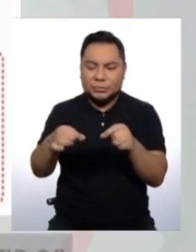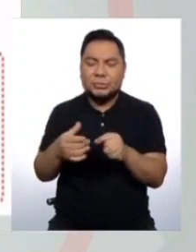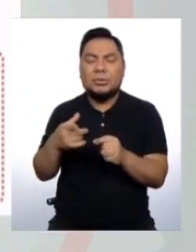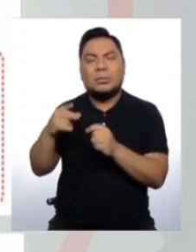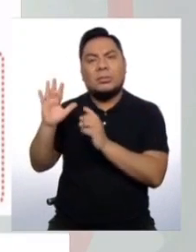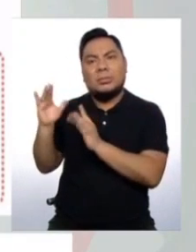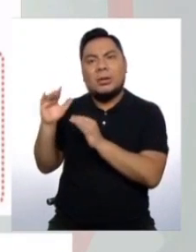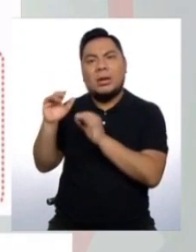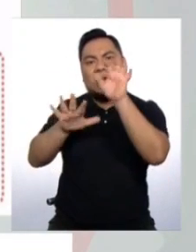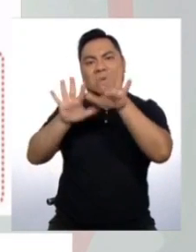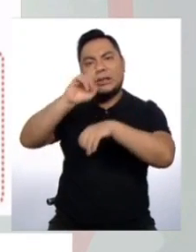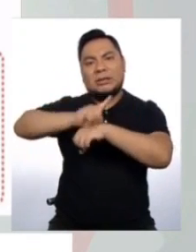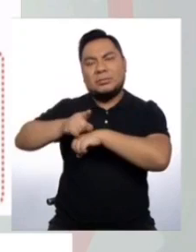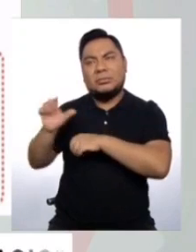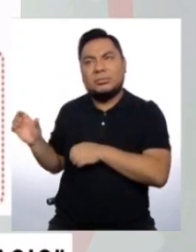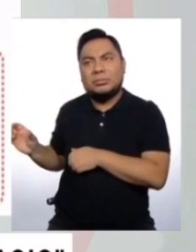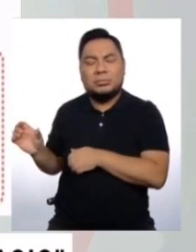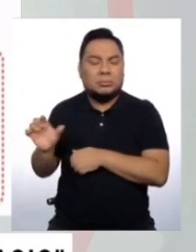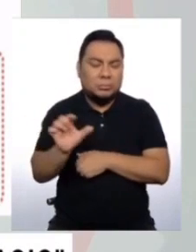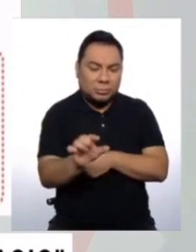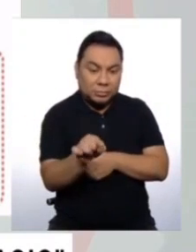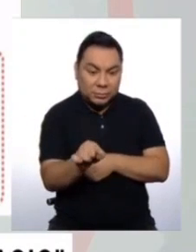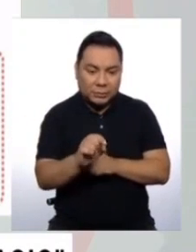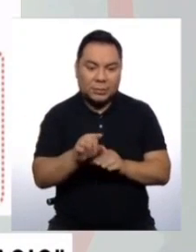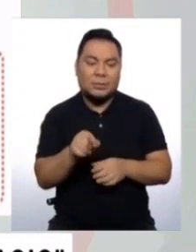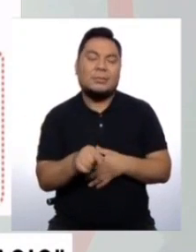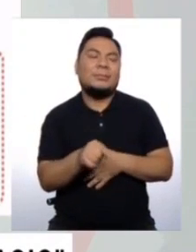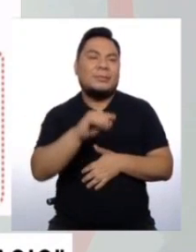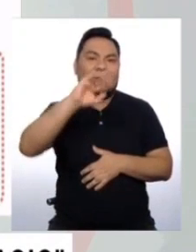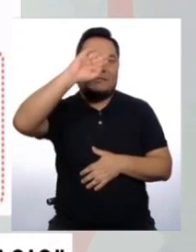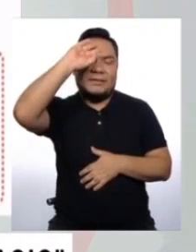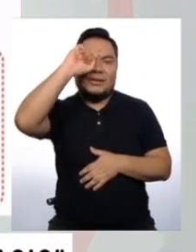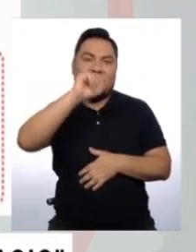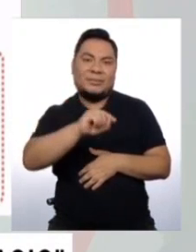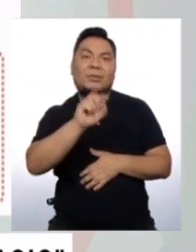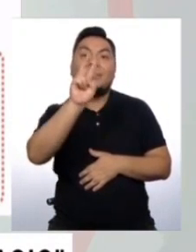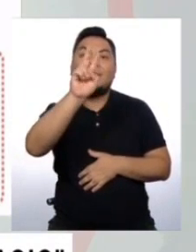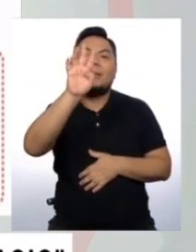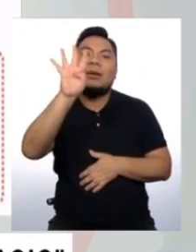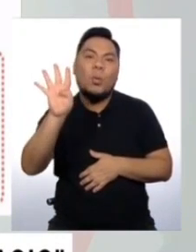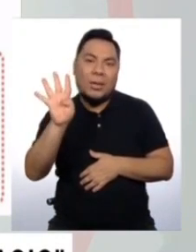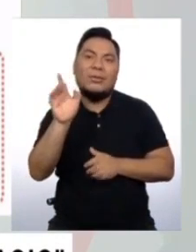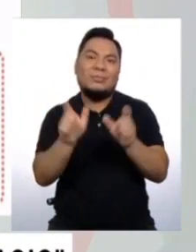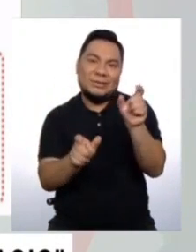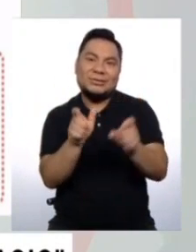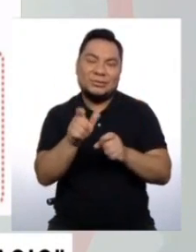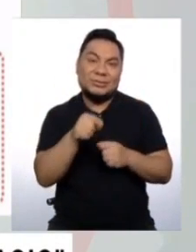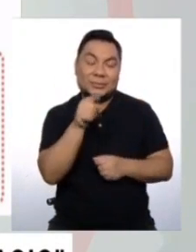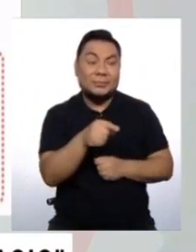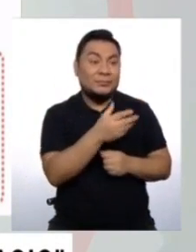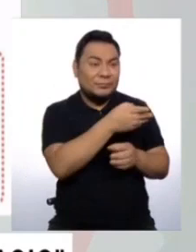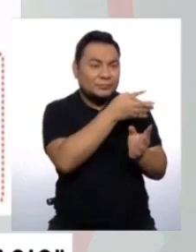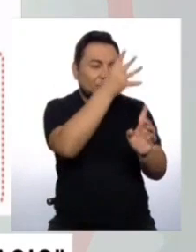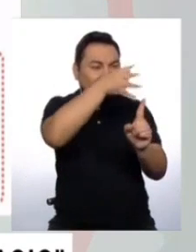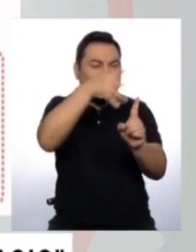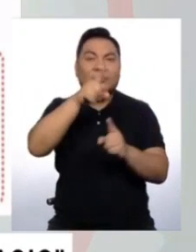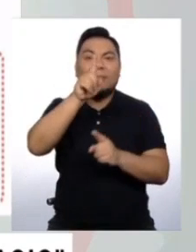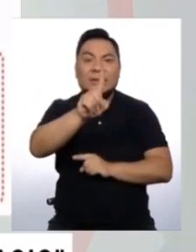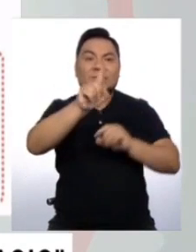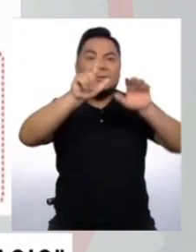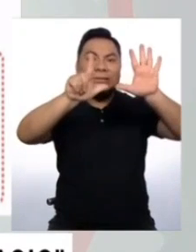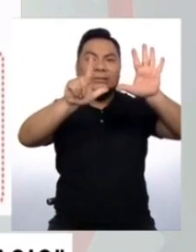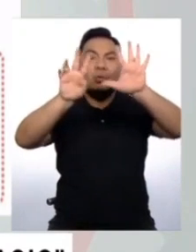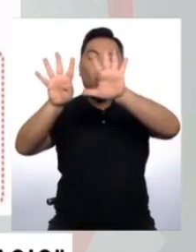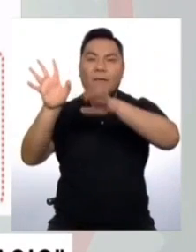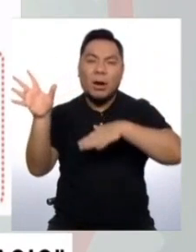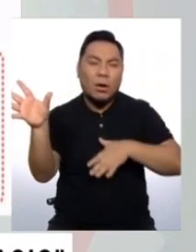prueba, se espera los 15 minutos y ahí sale claramente. Tenemos 24 personas de las 179 en